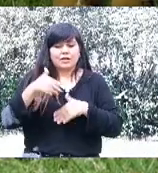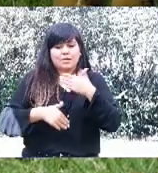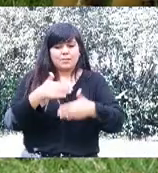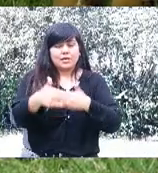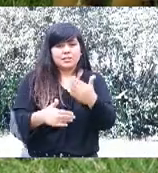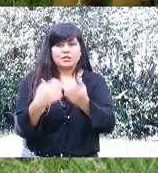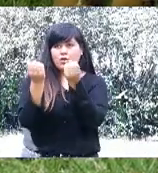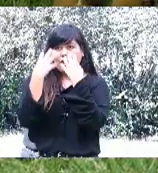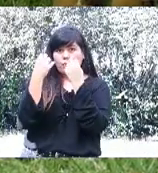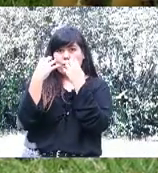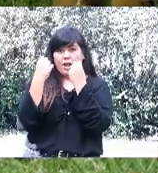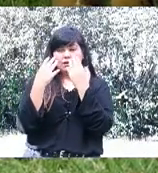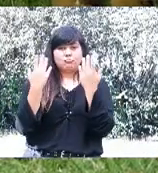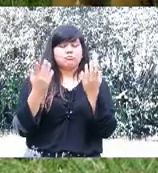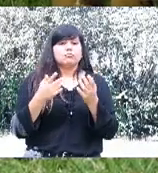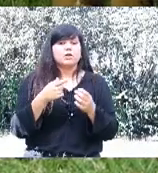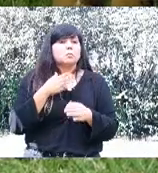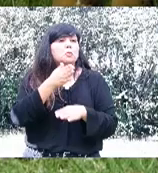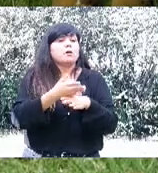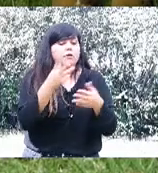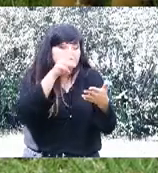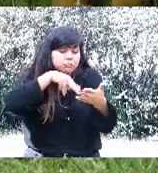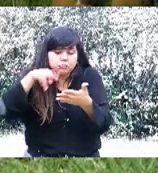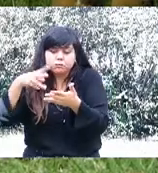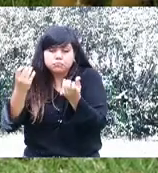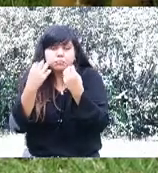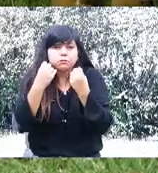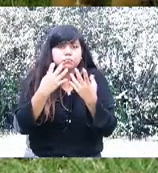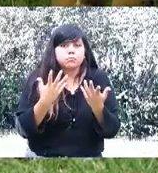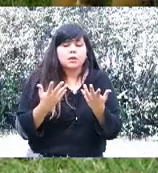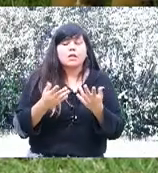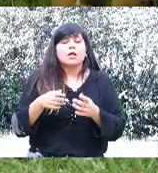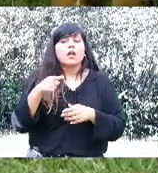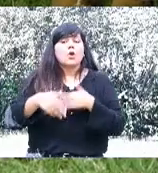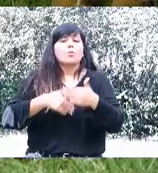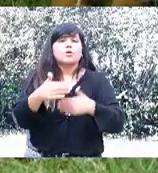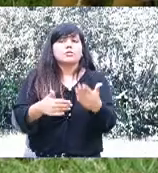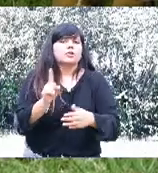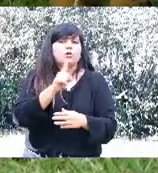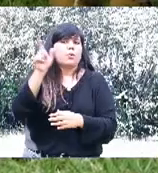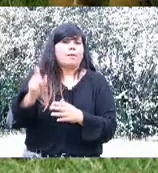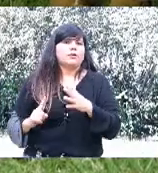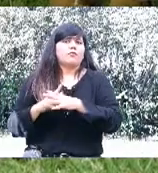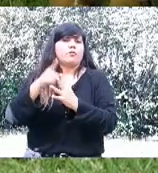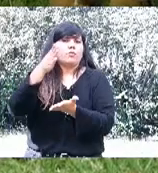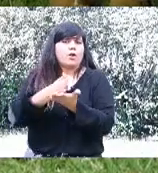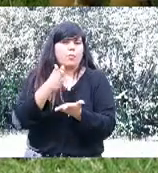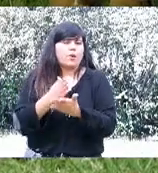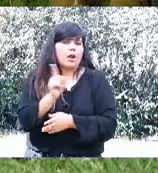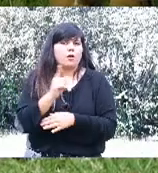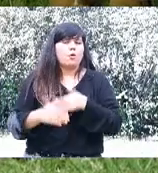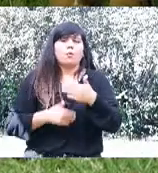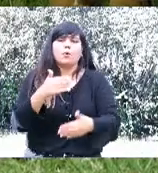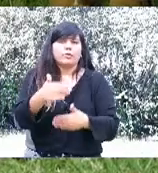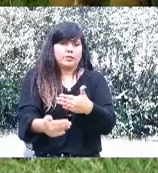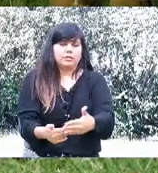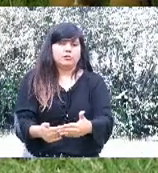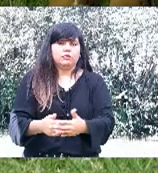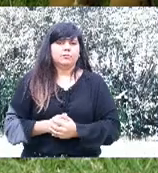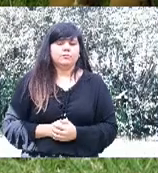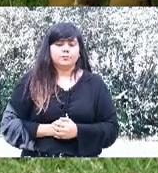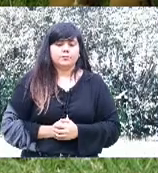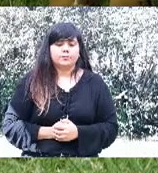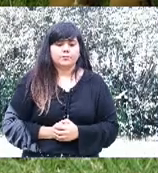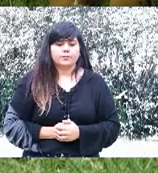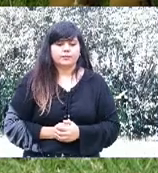de autoeducación que estado siempre presente culmina casa azul es un proceso no es alguien que fundó una escuela sino que es un es eso